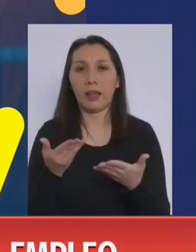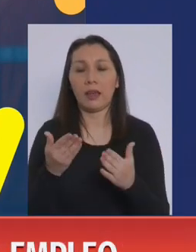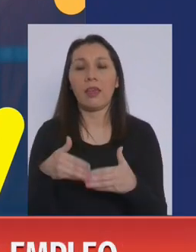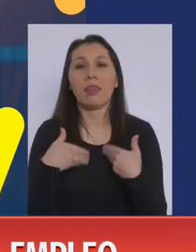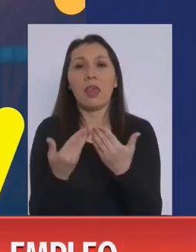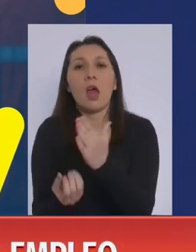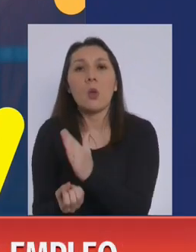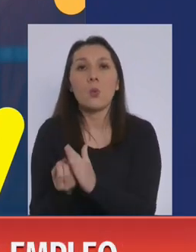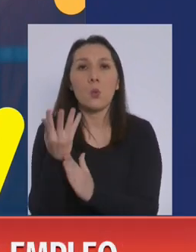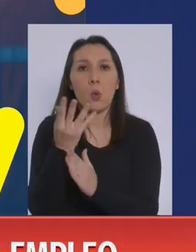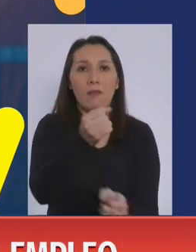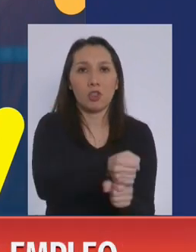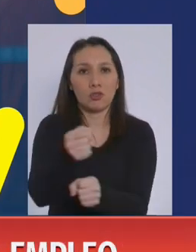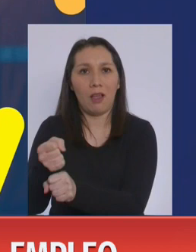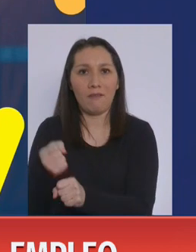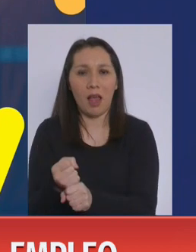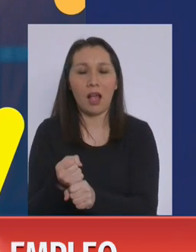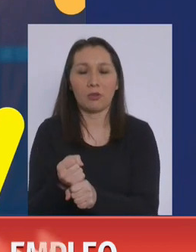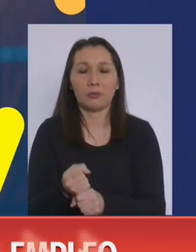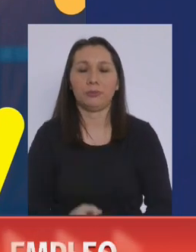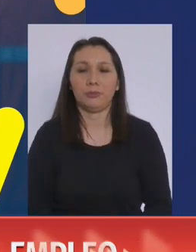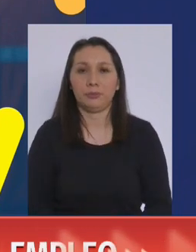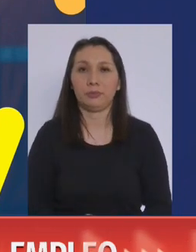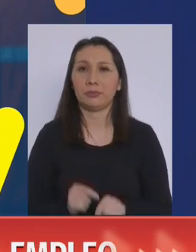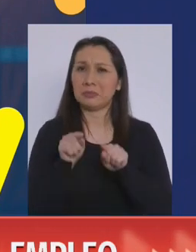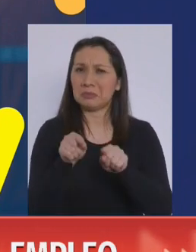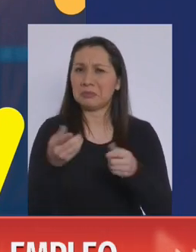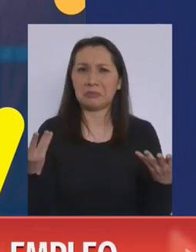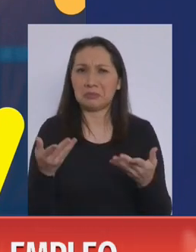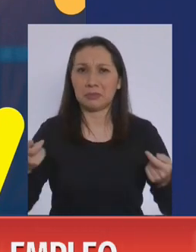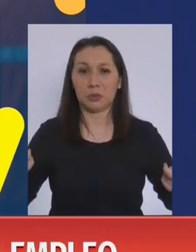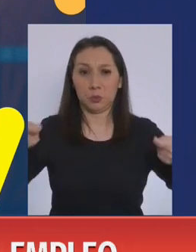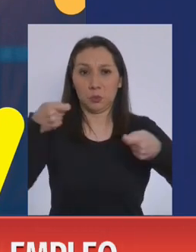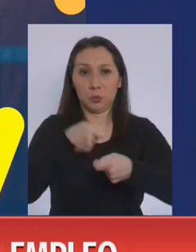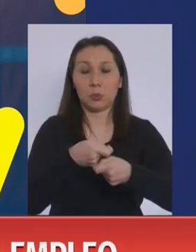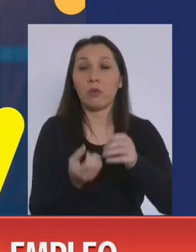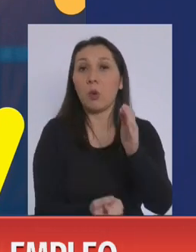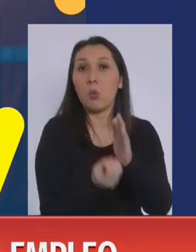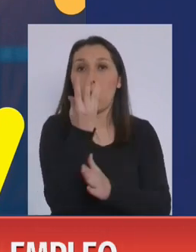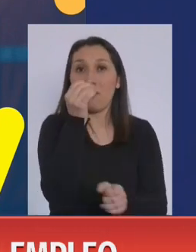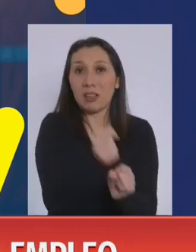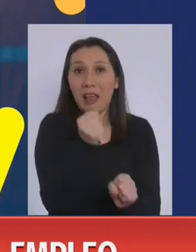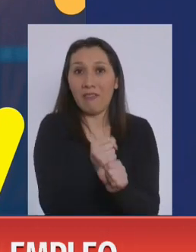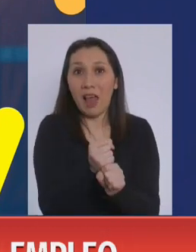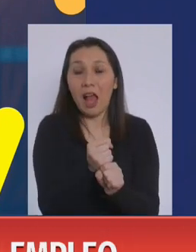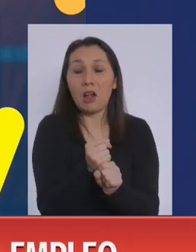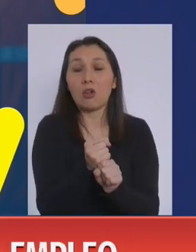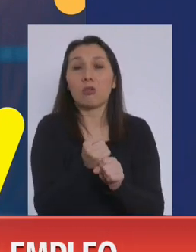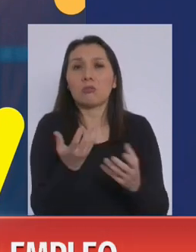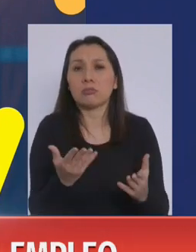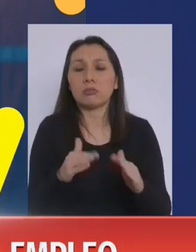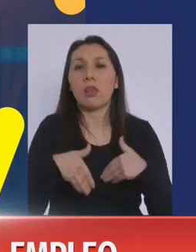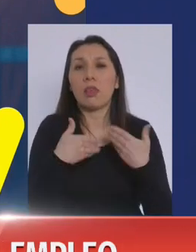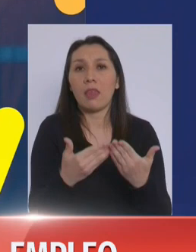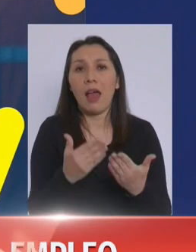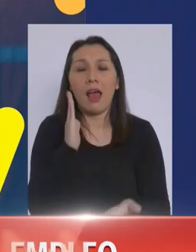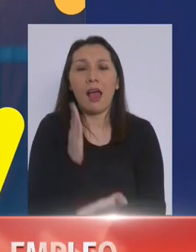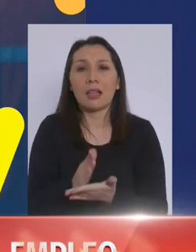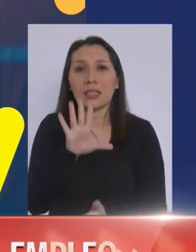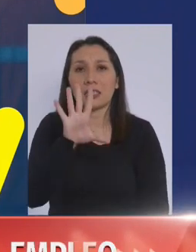crear nuevos trabajos. Este subsidio para la creación de nuevos trabajos alcanzará hasta